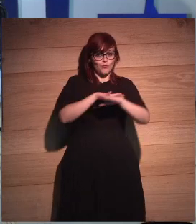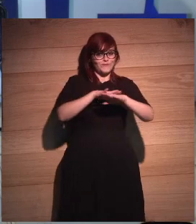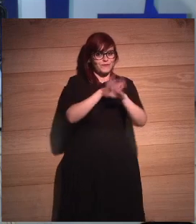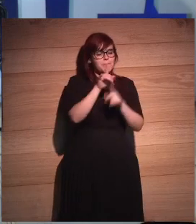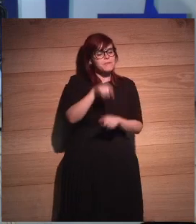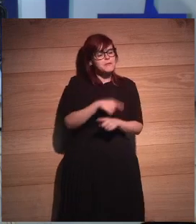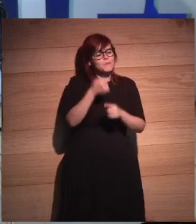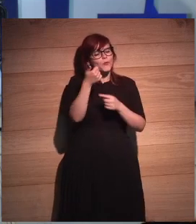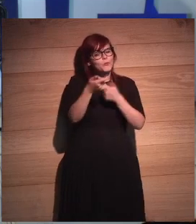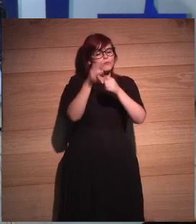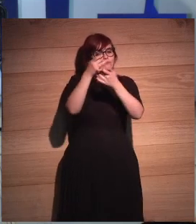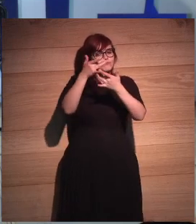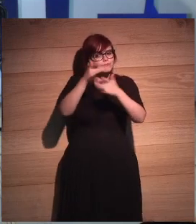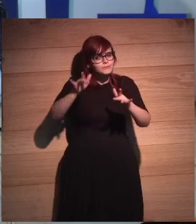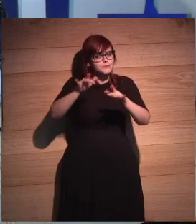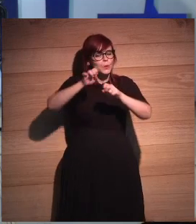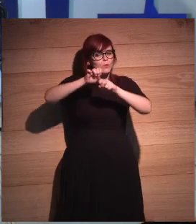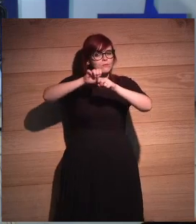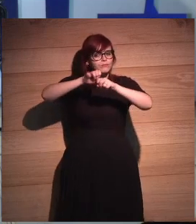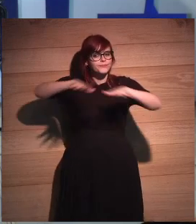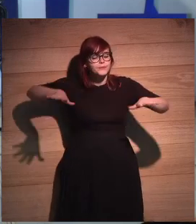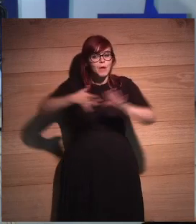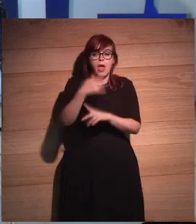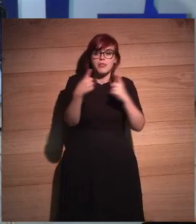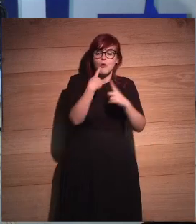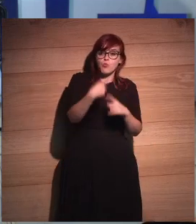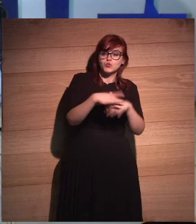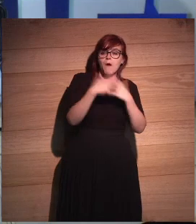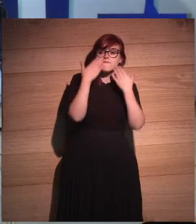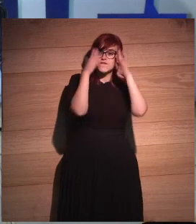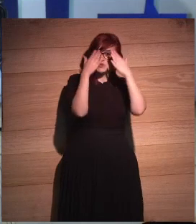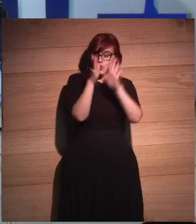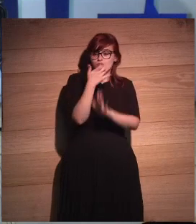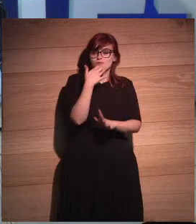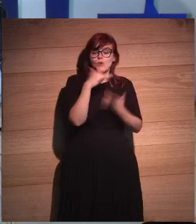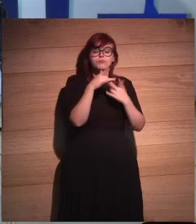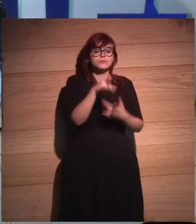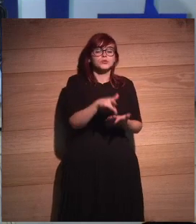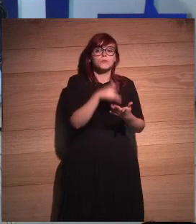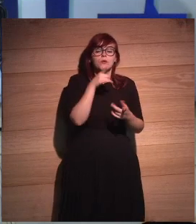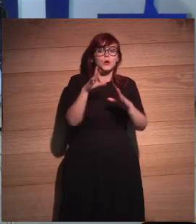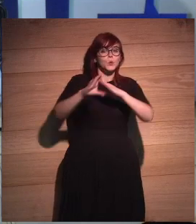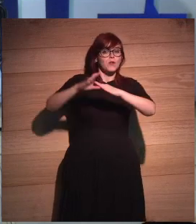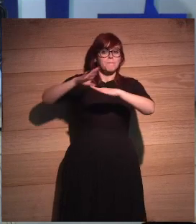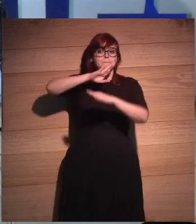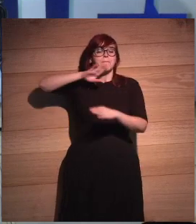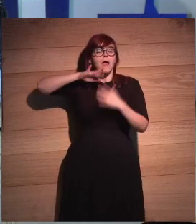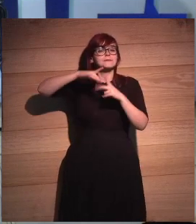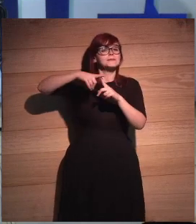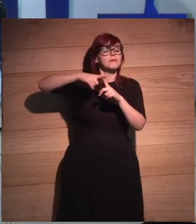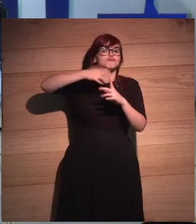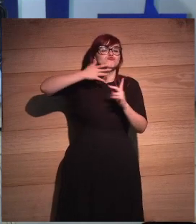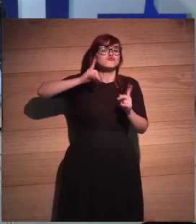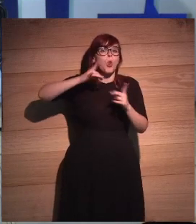uno a lo mejor hay gran dificultad en no ser usuario de Facebook, sobre todo si te tienes que comunicar con tu madre y con tus tías